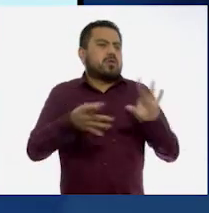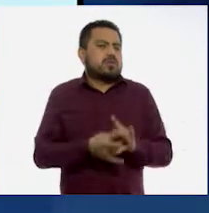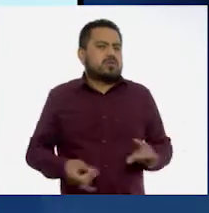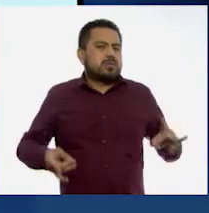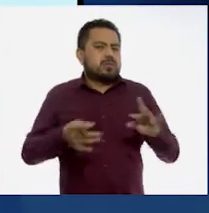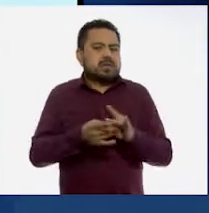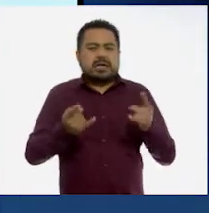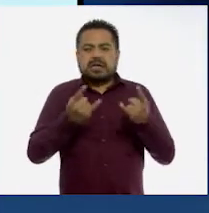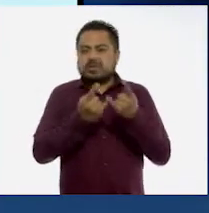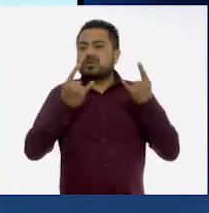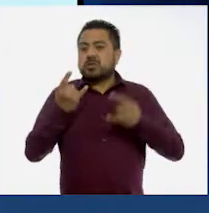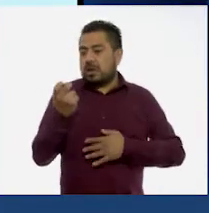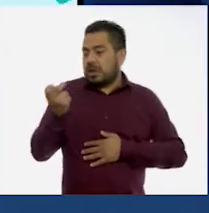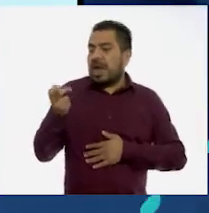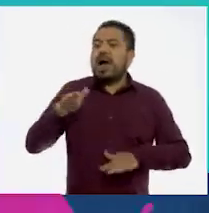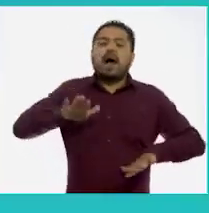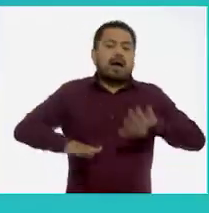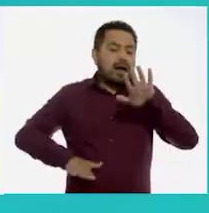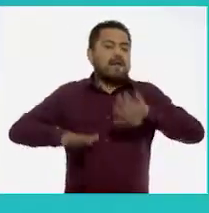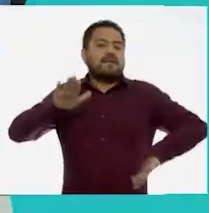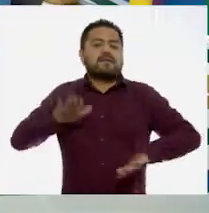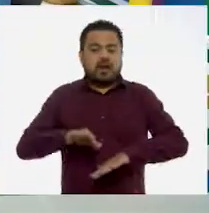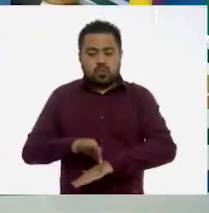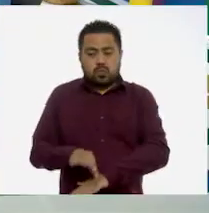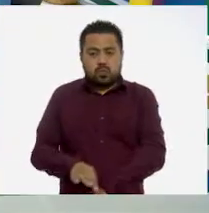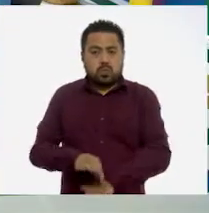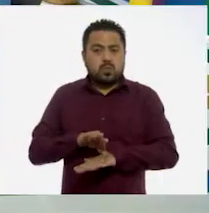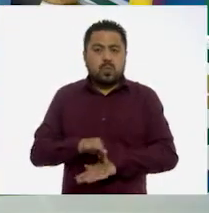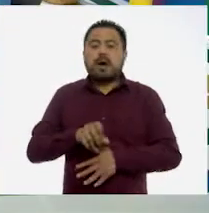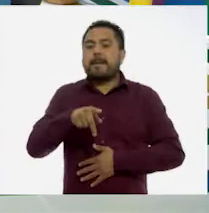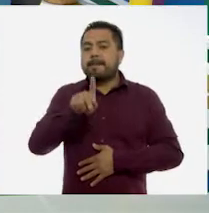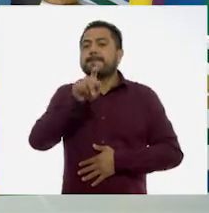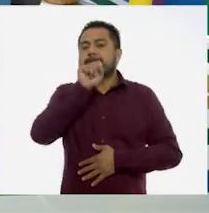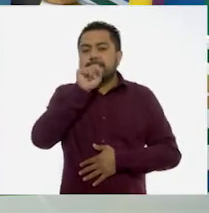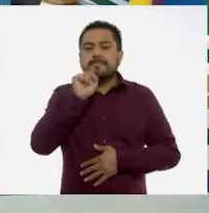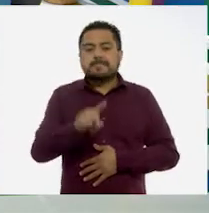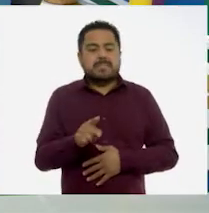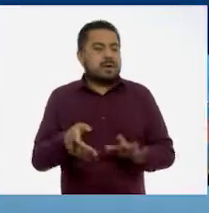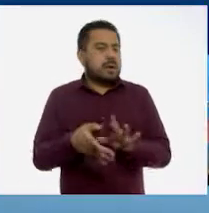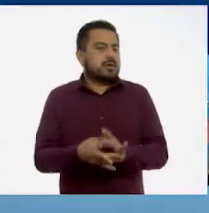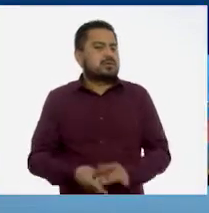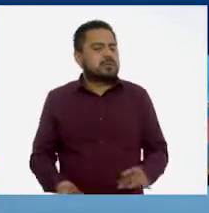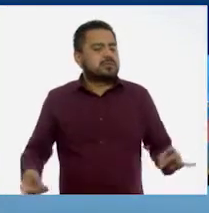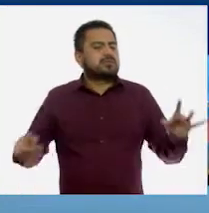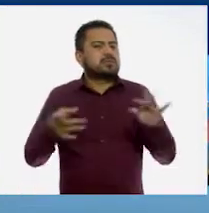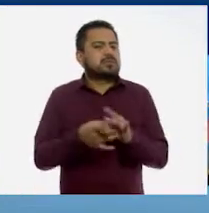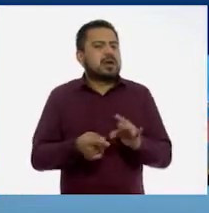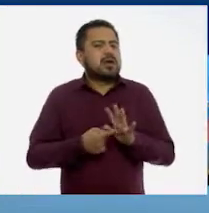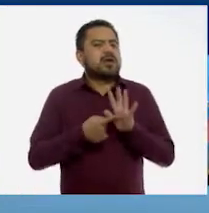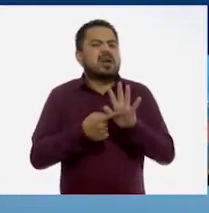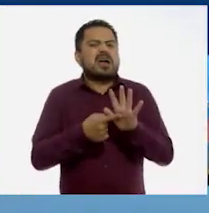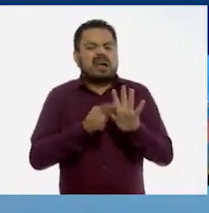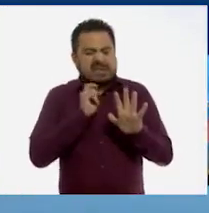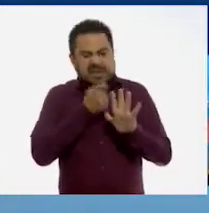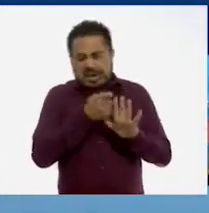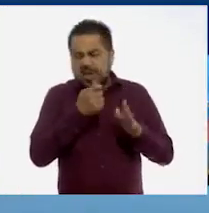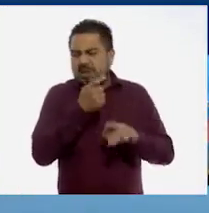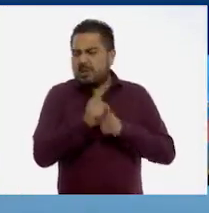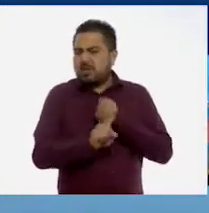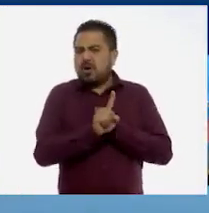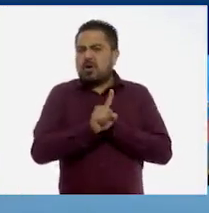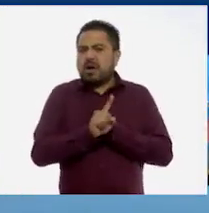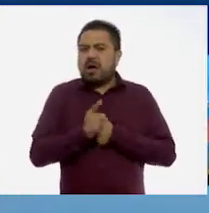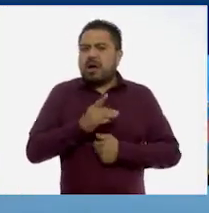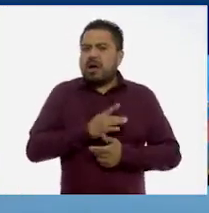historia. Él a veces es testigo, pero también es el que explica, expone el conflicto, quien te da pistas